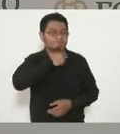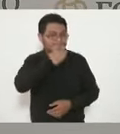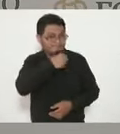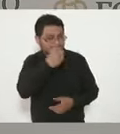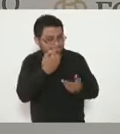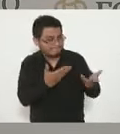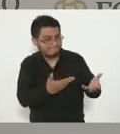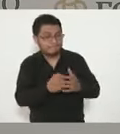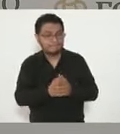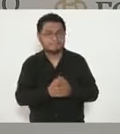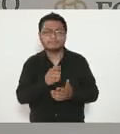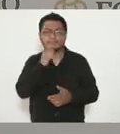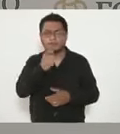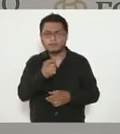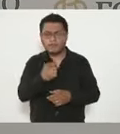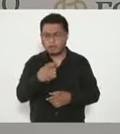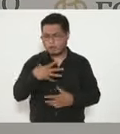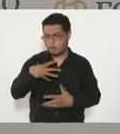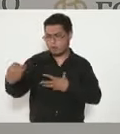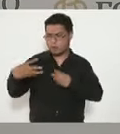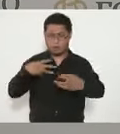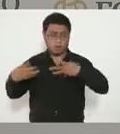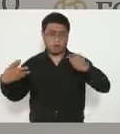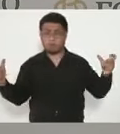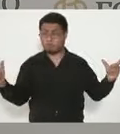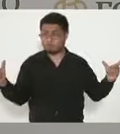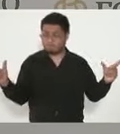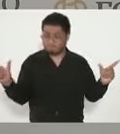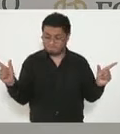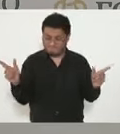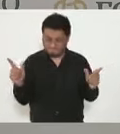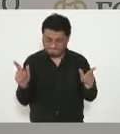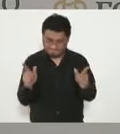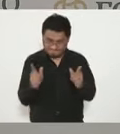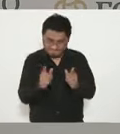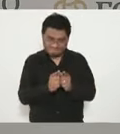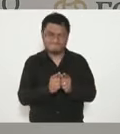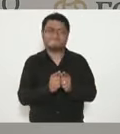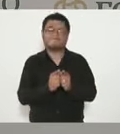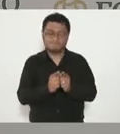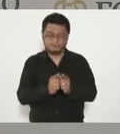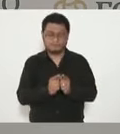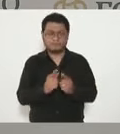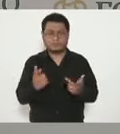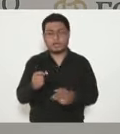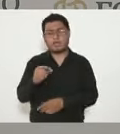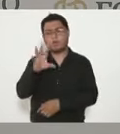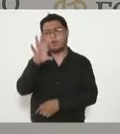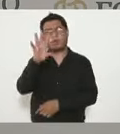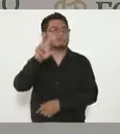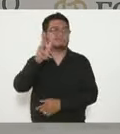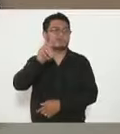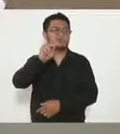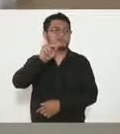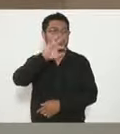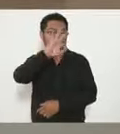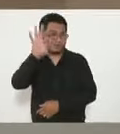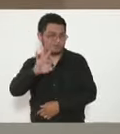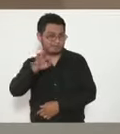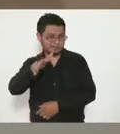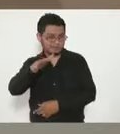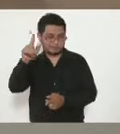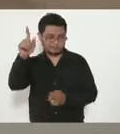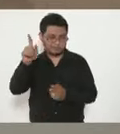a disminuir la mortalidad por COVID en un 80%. Entonces,